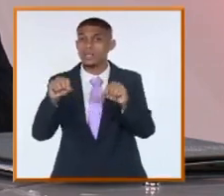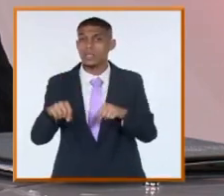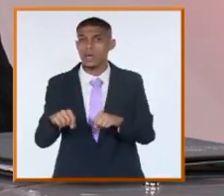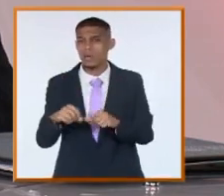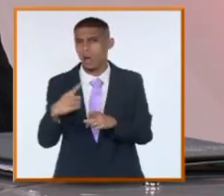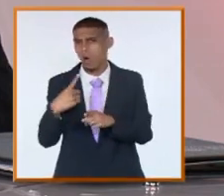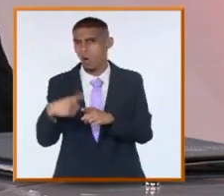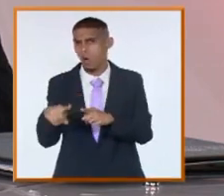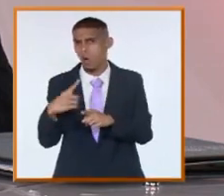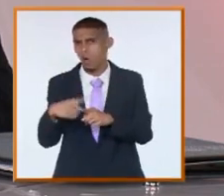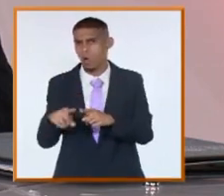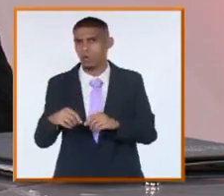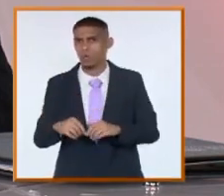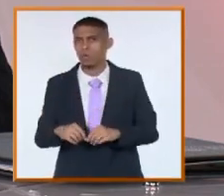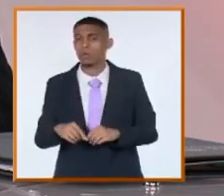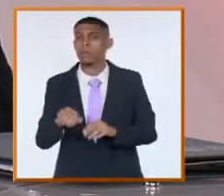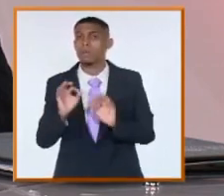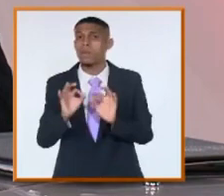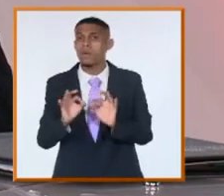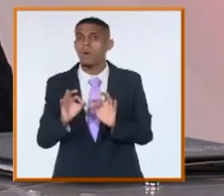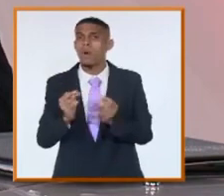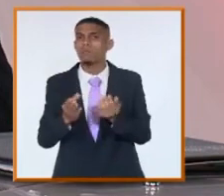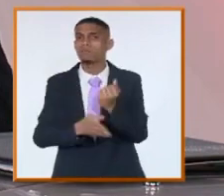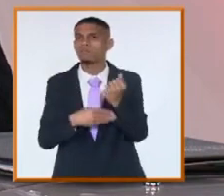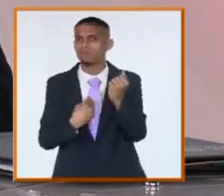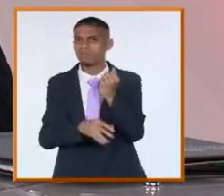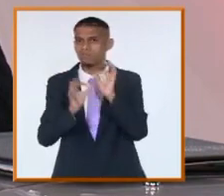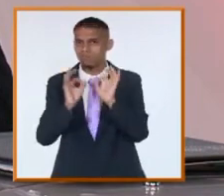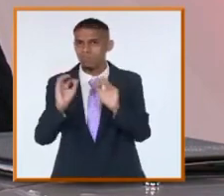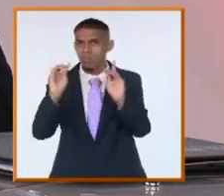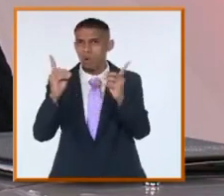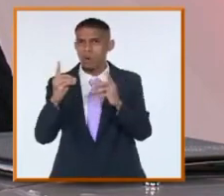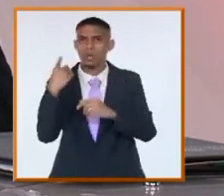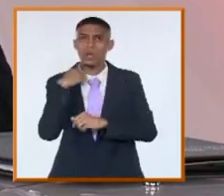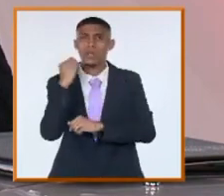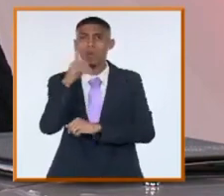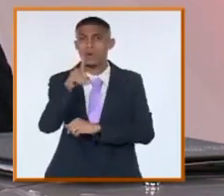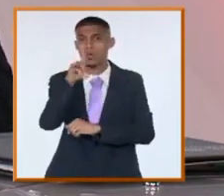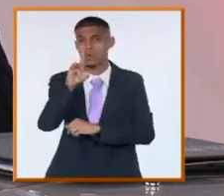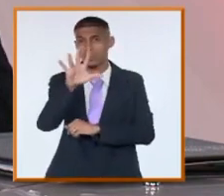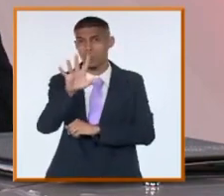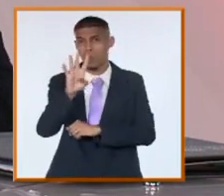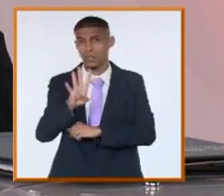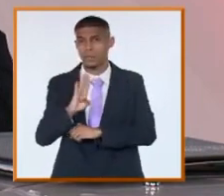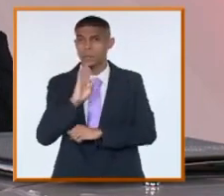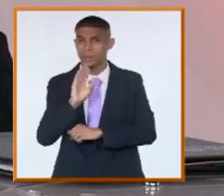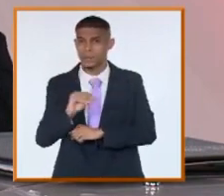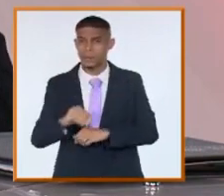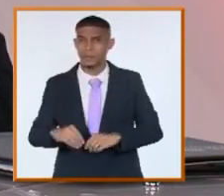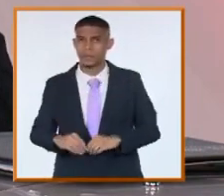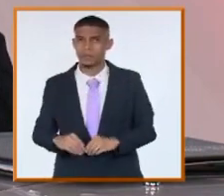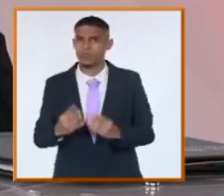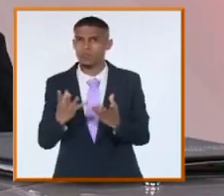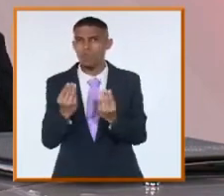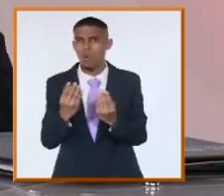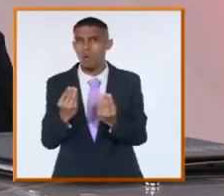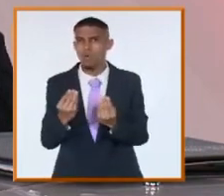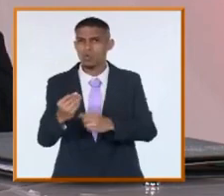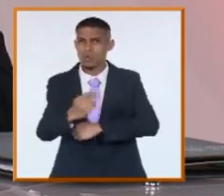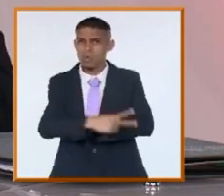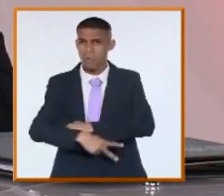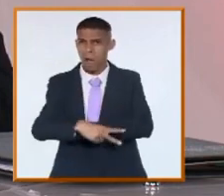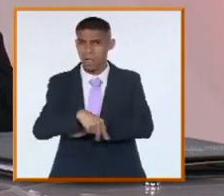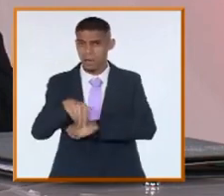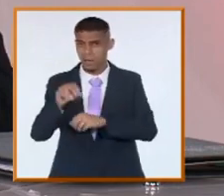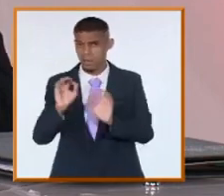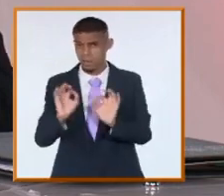woods reflejan la realidades políticas y económicas de 1945 dijo cuando muchos países de esta